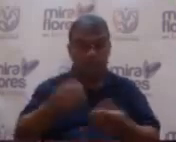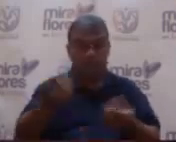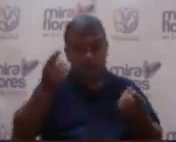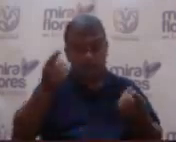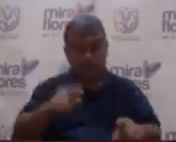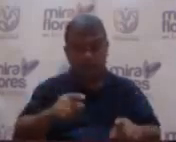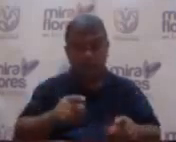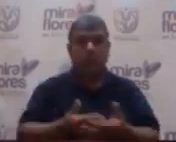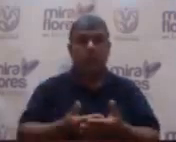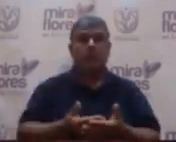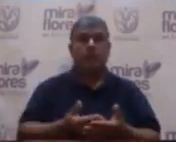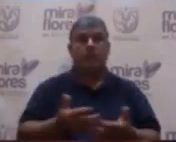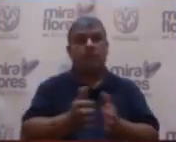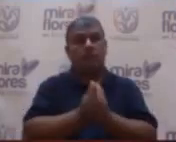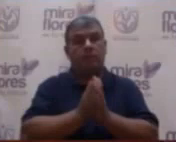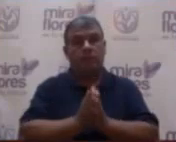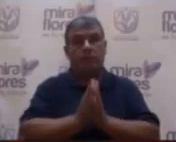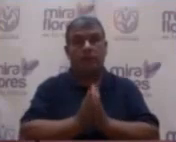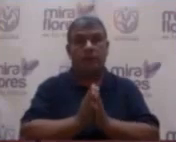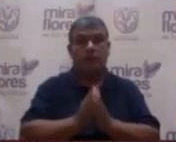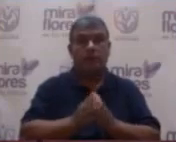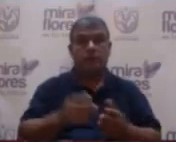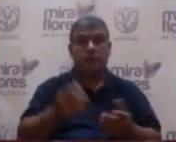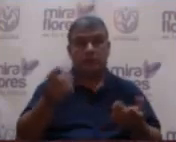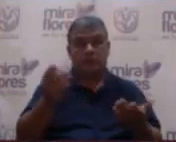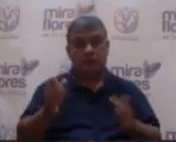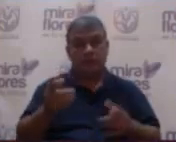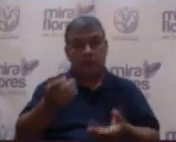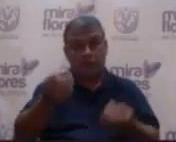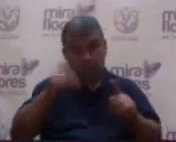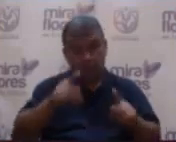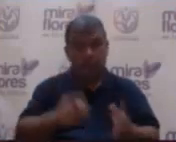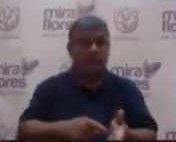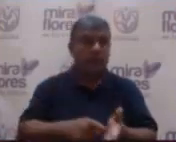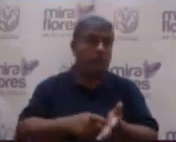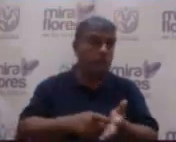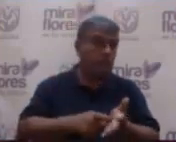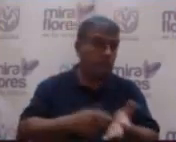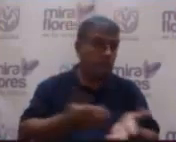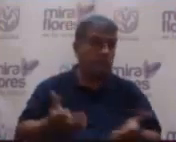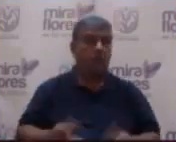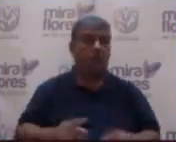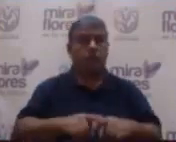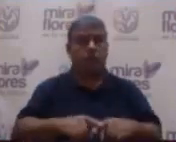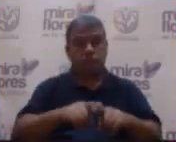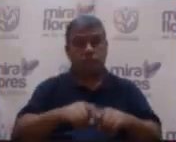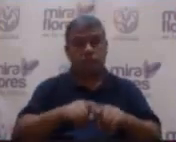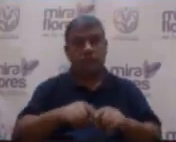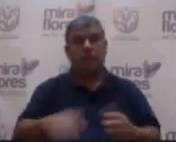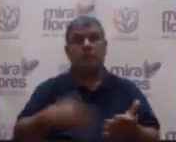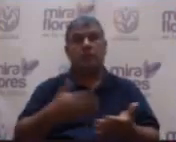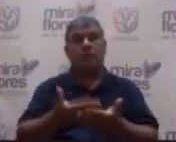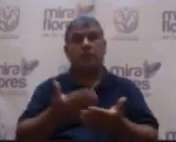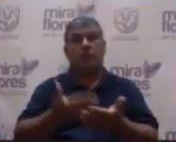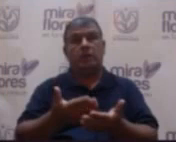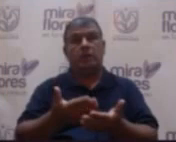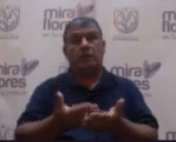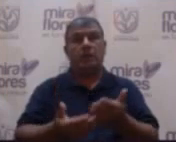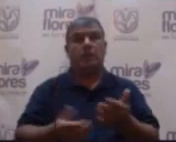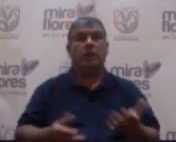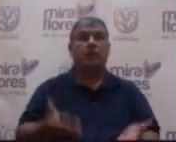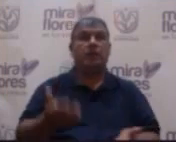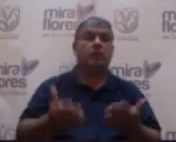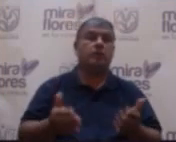acuerdo, pedir que este acuerdo esté condicionado, obviamente, a la llegada de los boletos, porque he